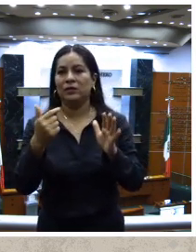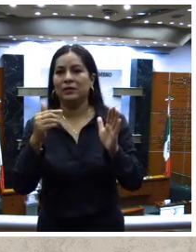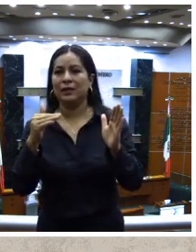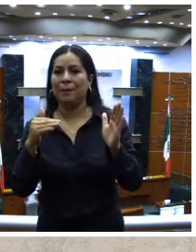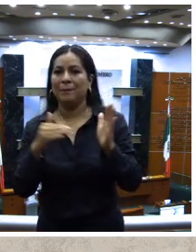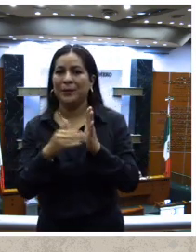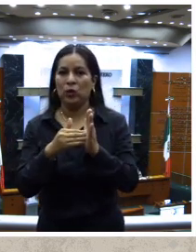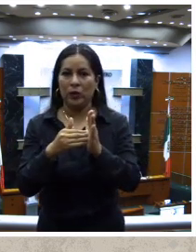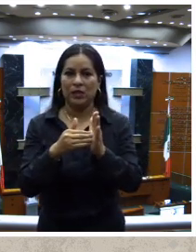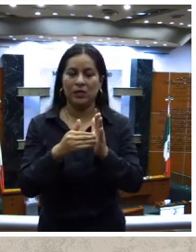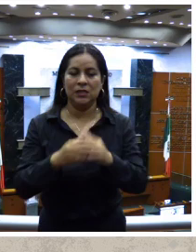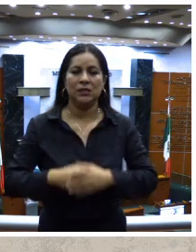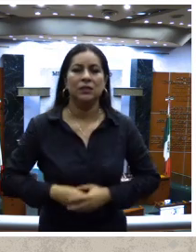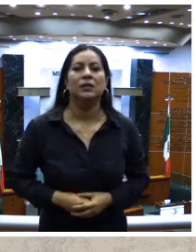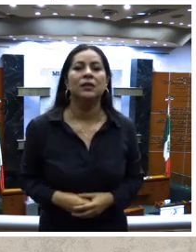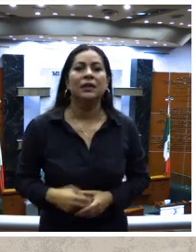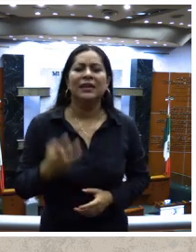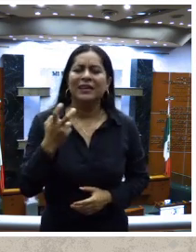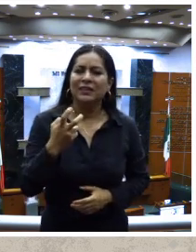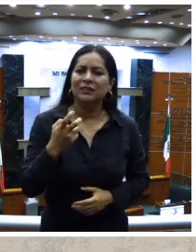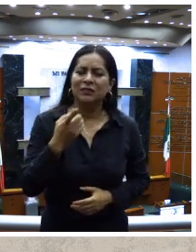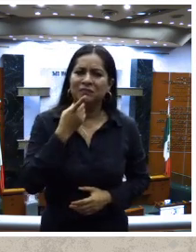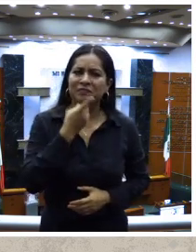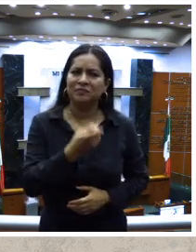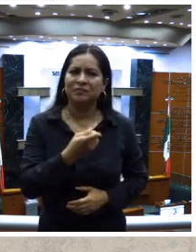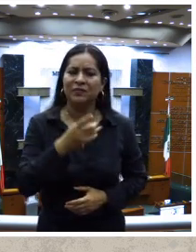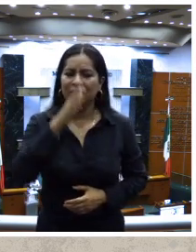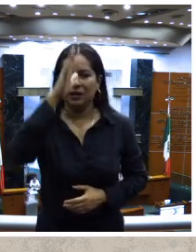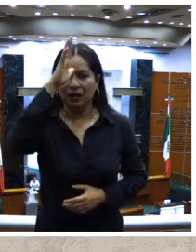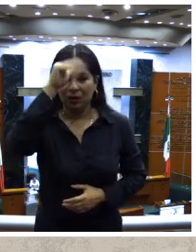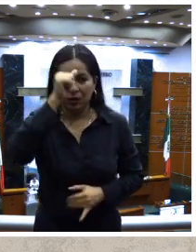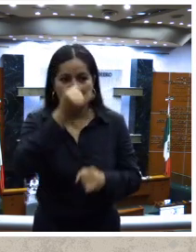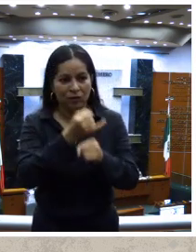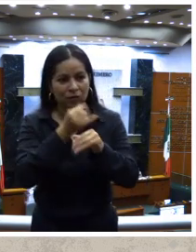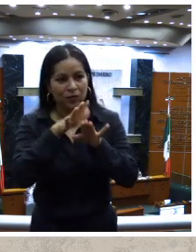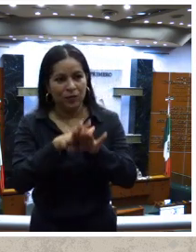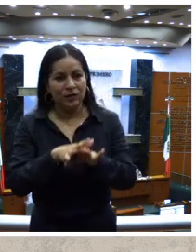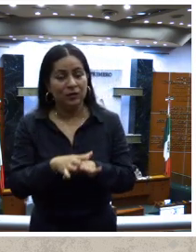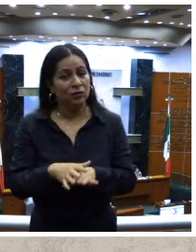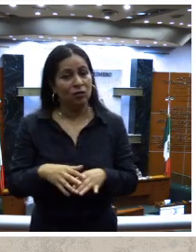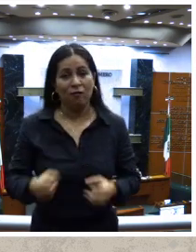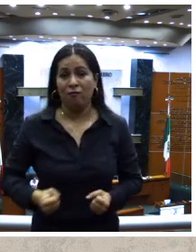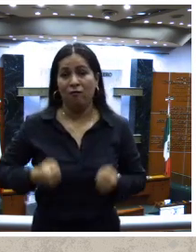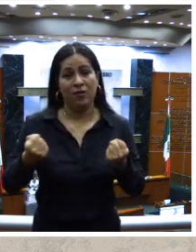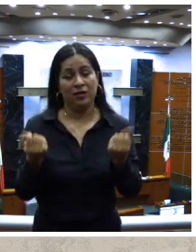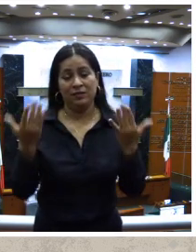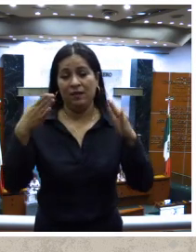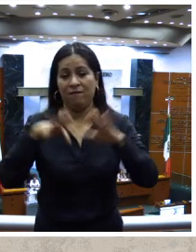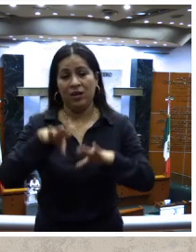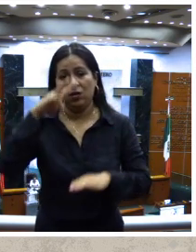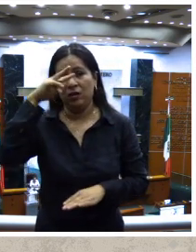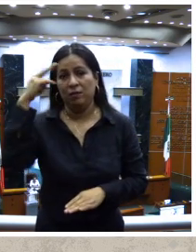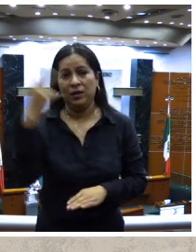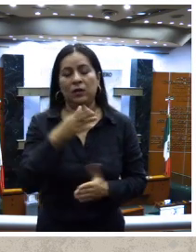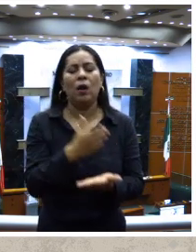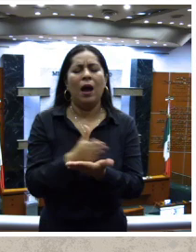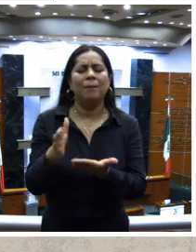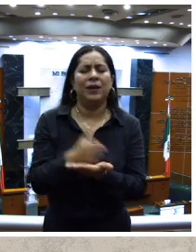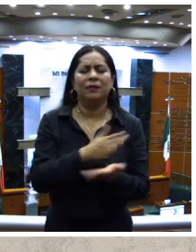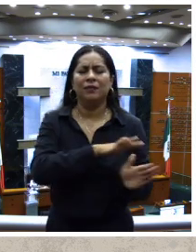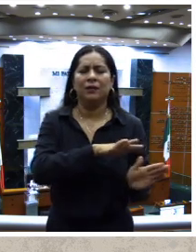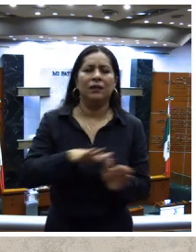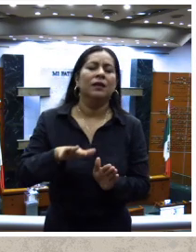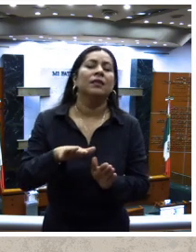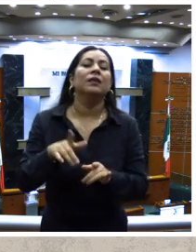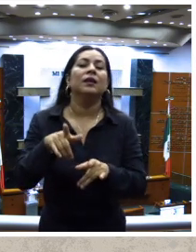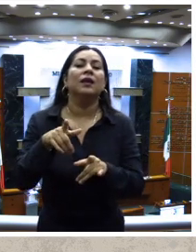13.936.11 mil millones de pesos. Esto, insisto, de acuerdo a datos duros del Banco de México. Por otro lado, de acuerdo a la